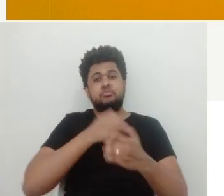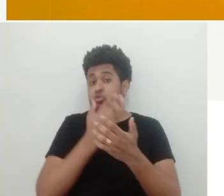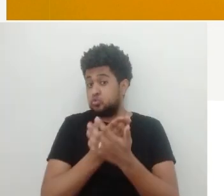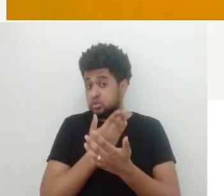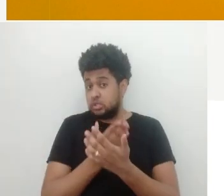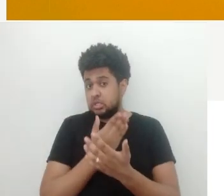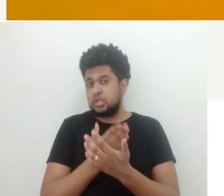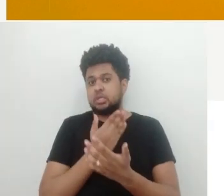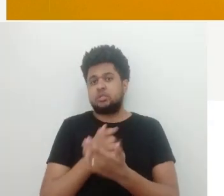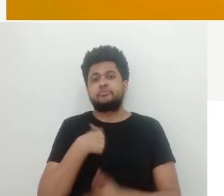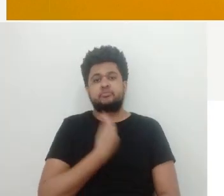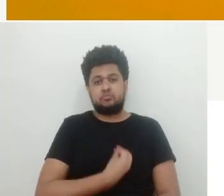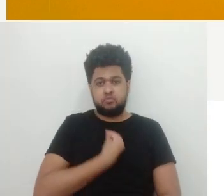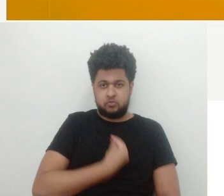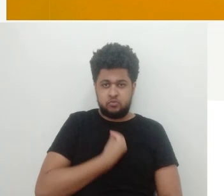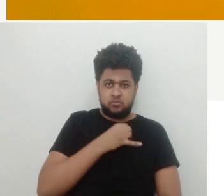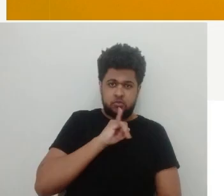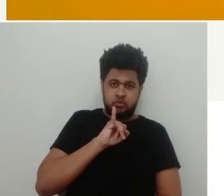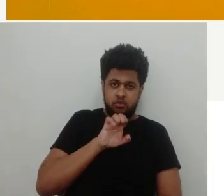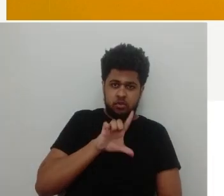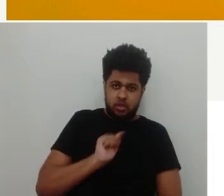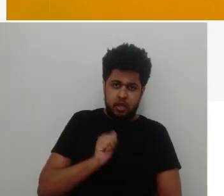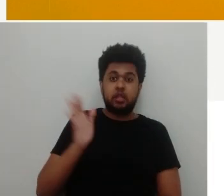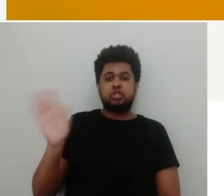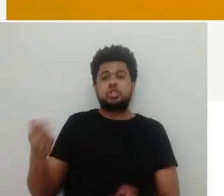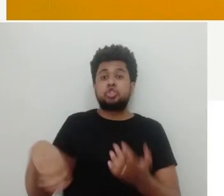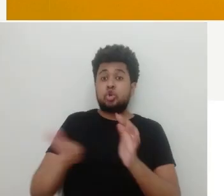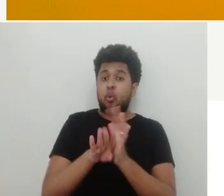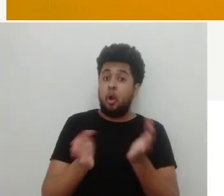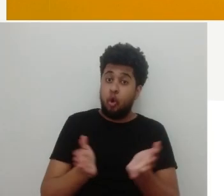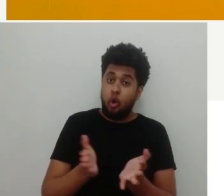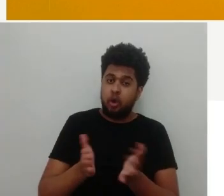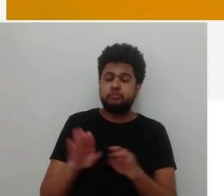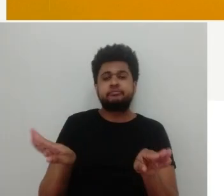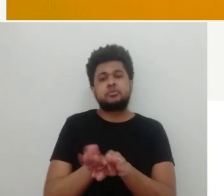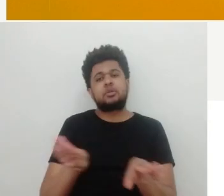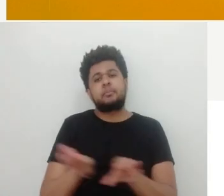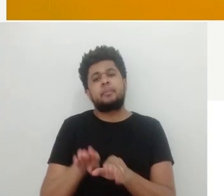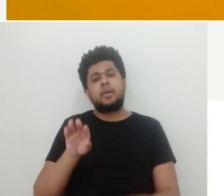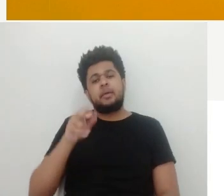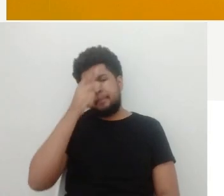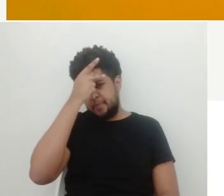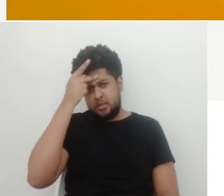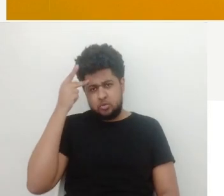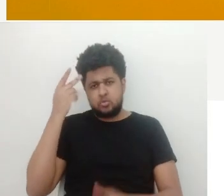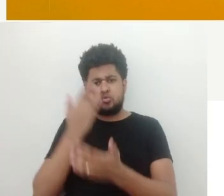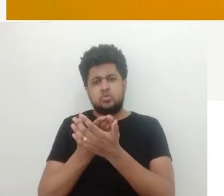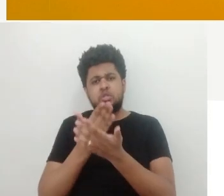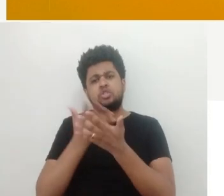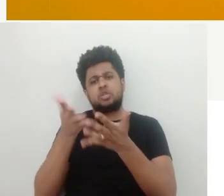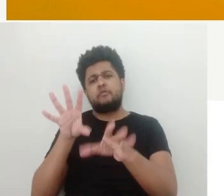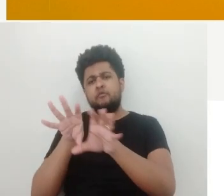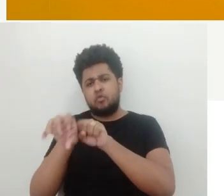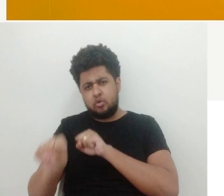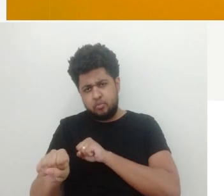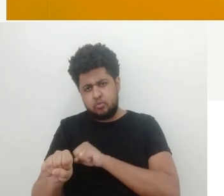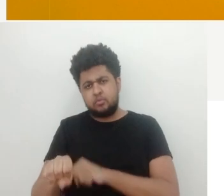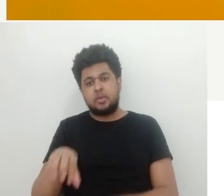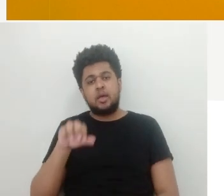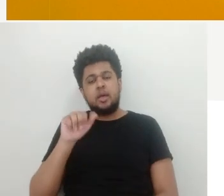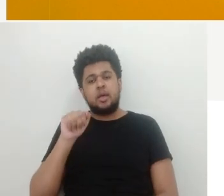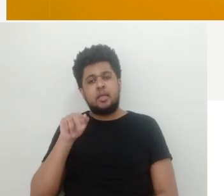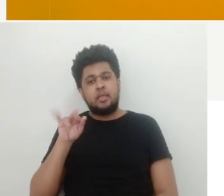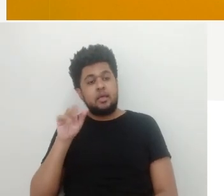de docentes do curso. Sim. Antes de abrir, não tem uma fala da Celeste? Sim, desculpem. É